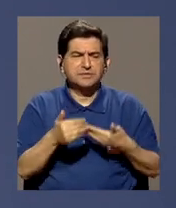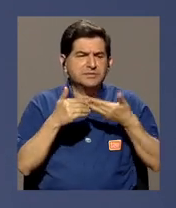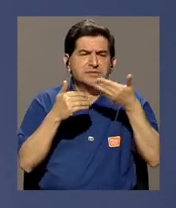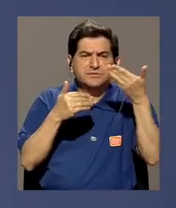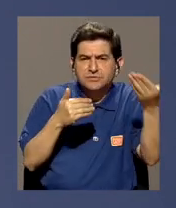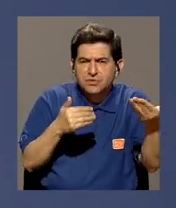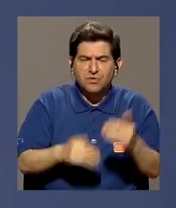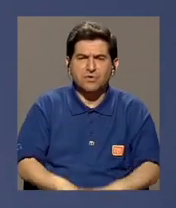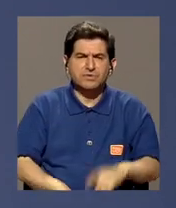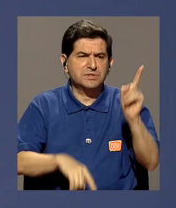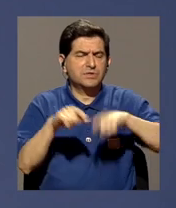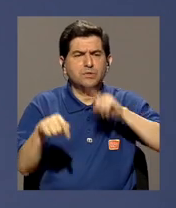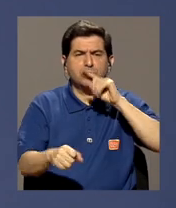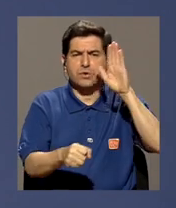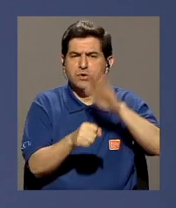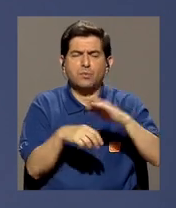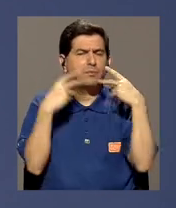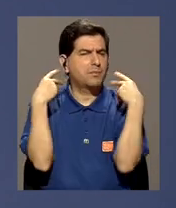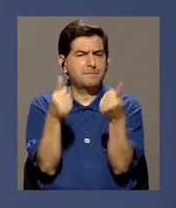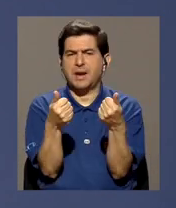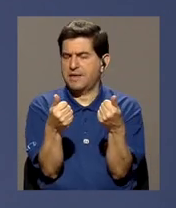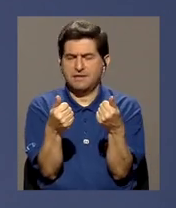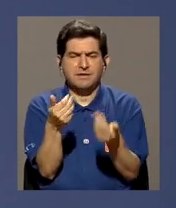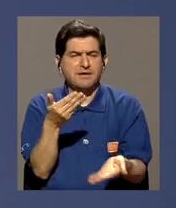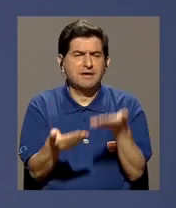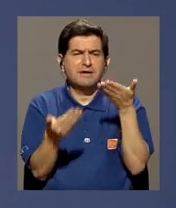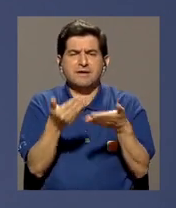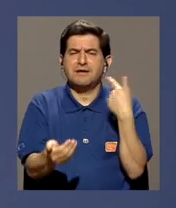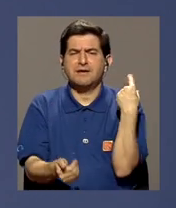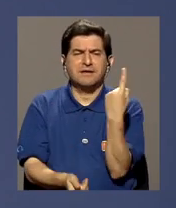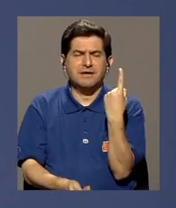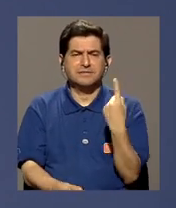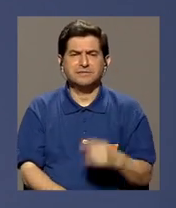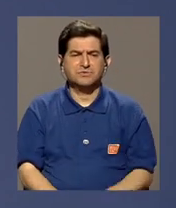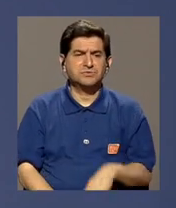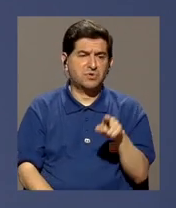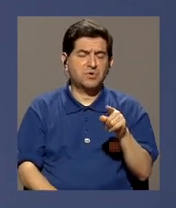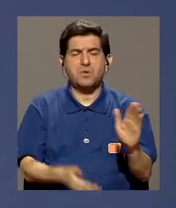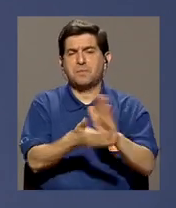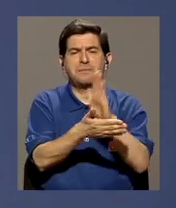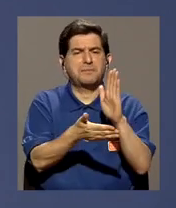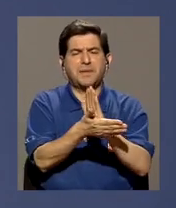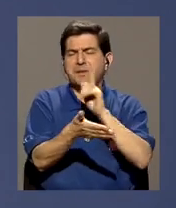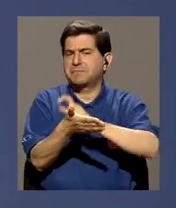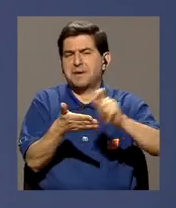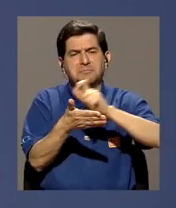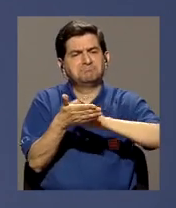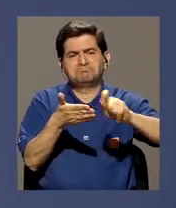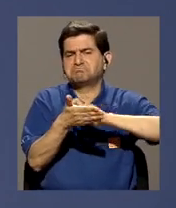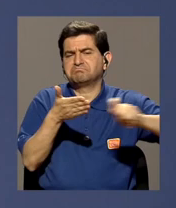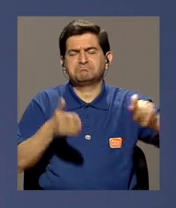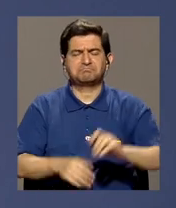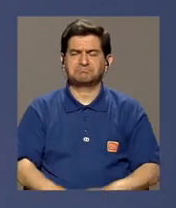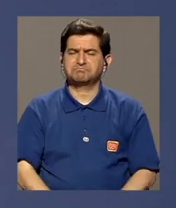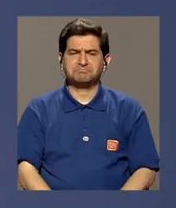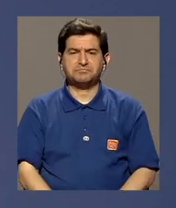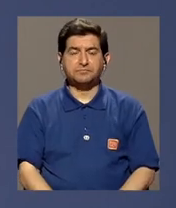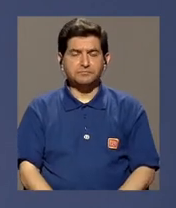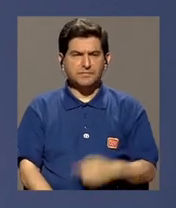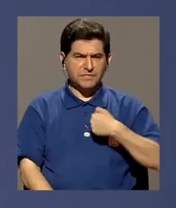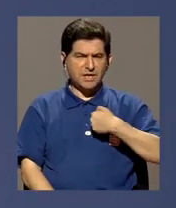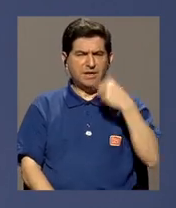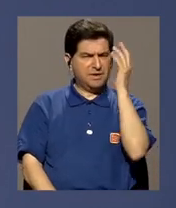muchas cosas que no se pueden cumplir de inmediato y que casi que son cosas que quedaron en el papel nada más vea que